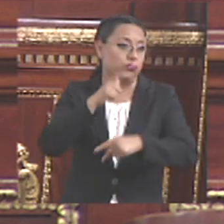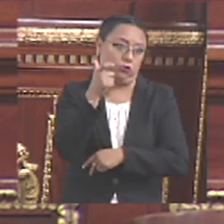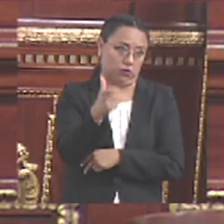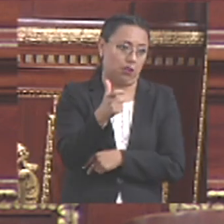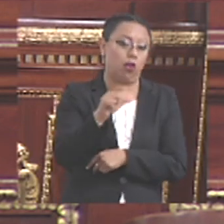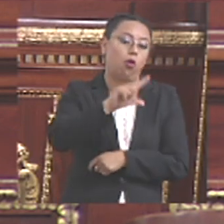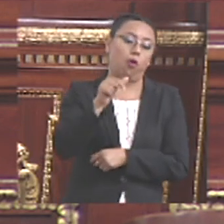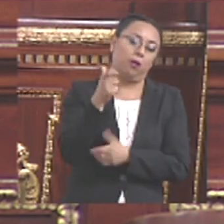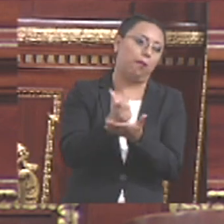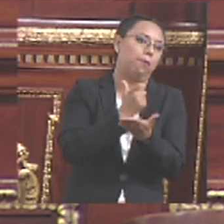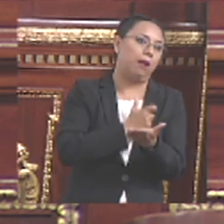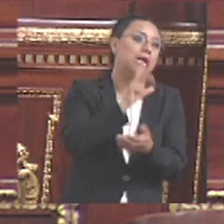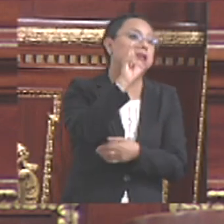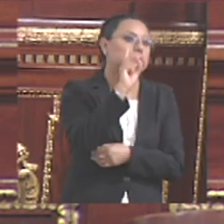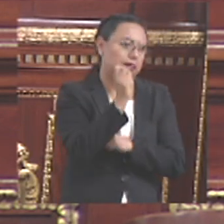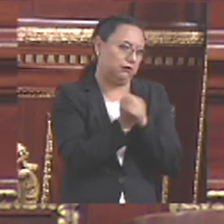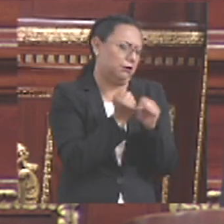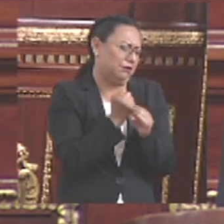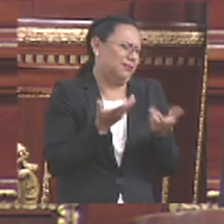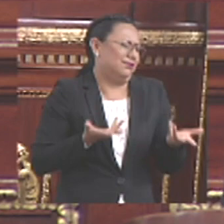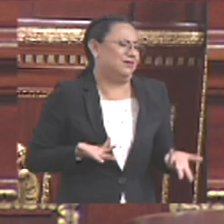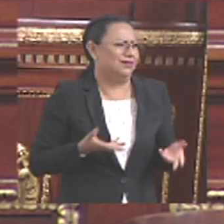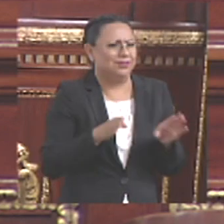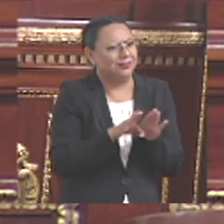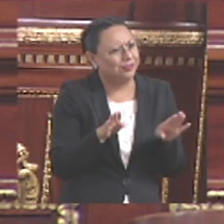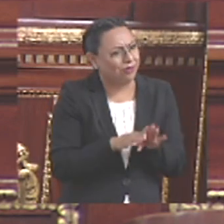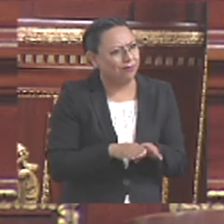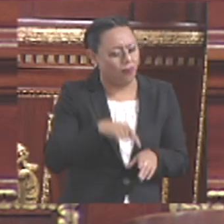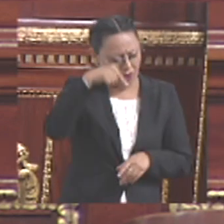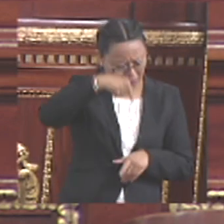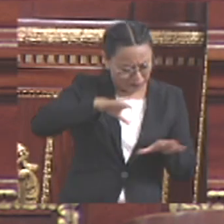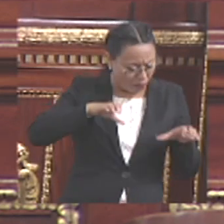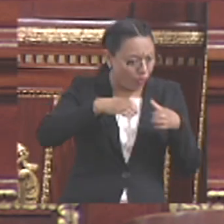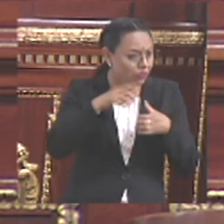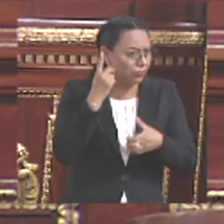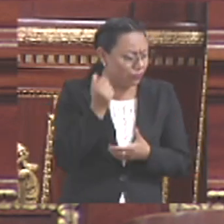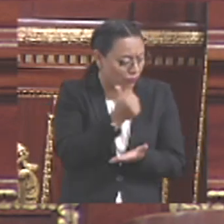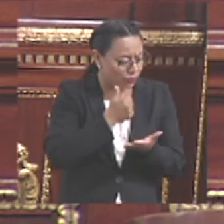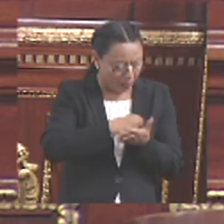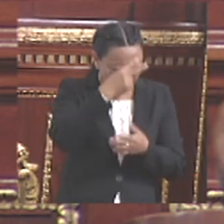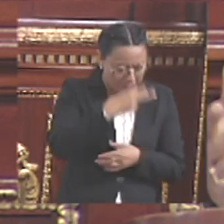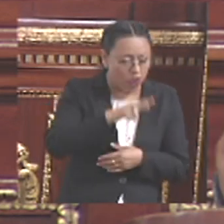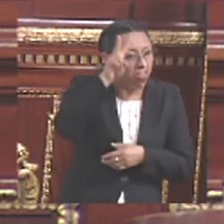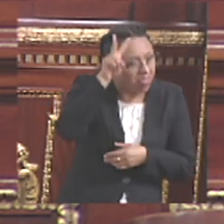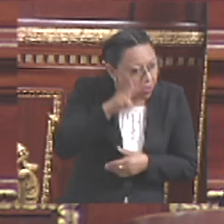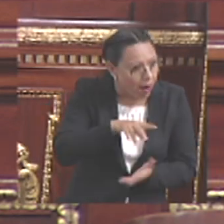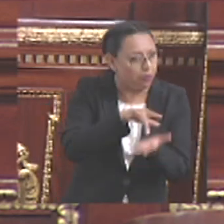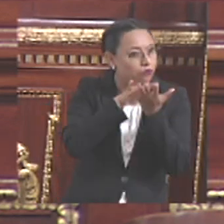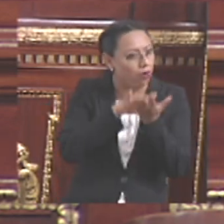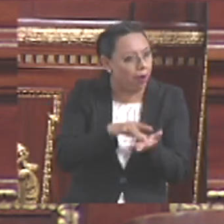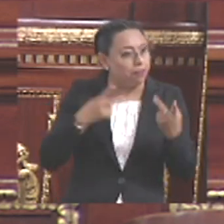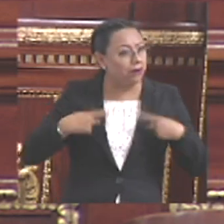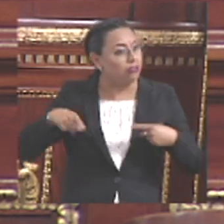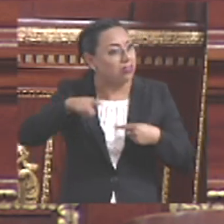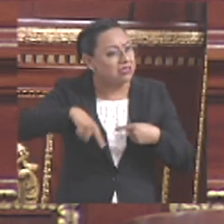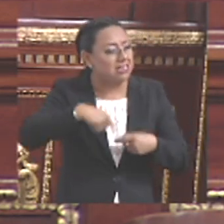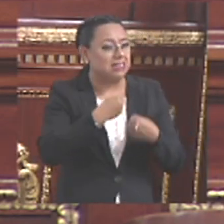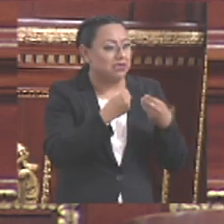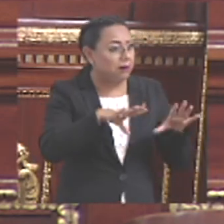Debemos reconocer que este Congreso no ha estado a la altura de los damnificados. Tenemos una gran deuda con